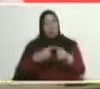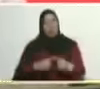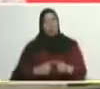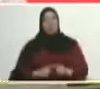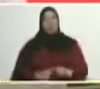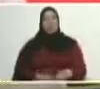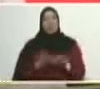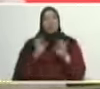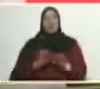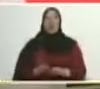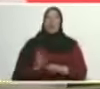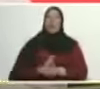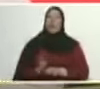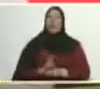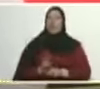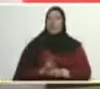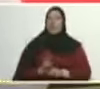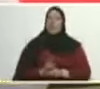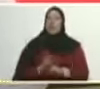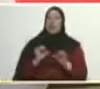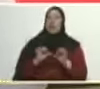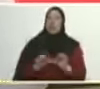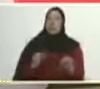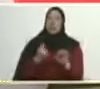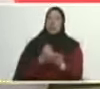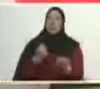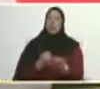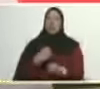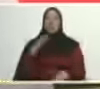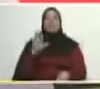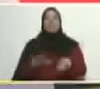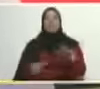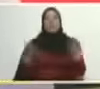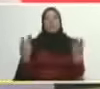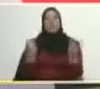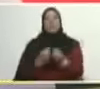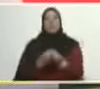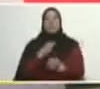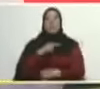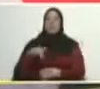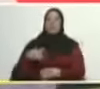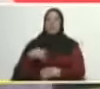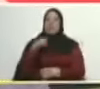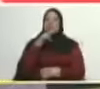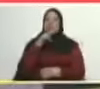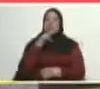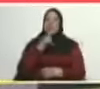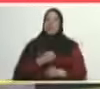de forma inmediata, permanente y sin condiciones.